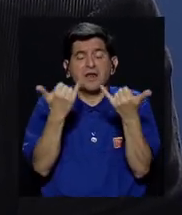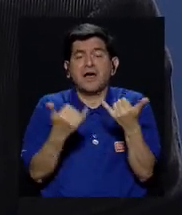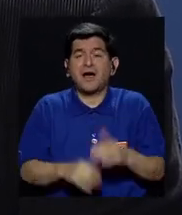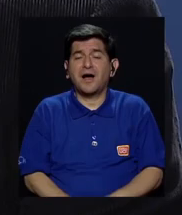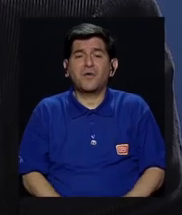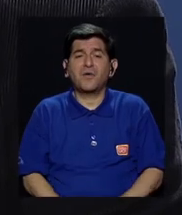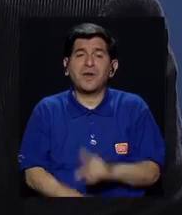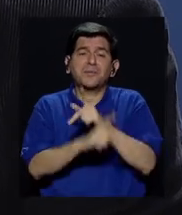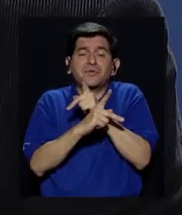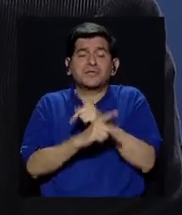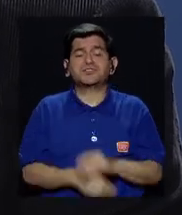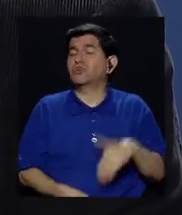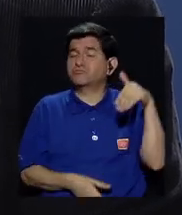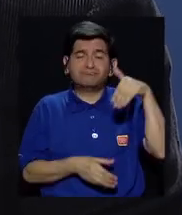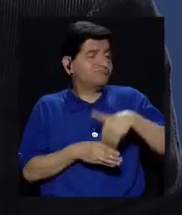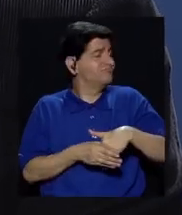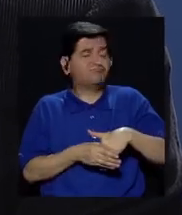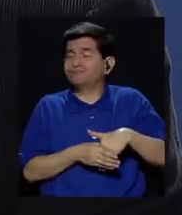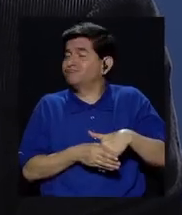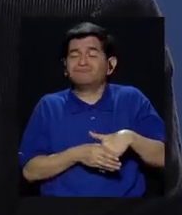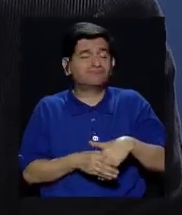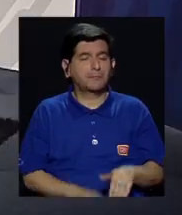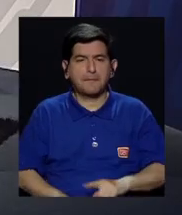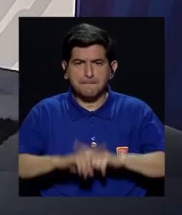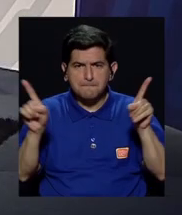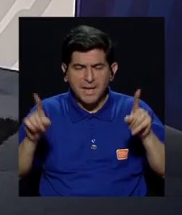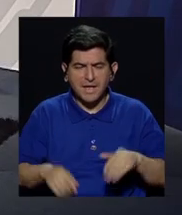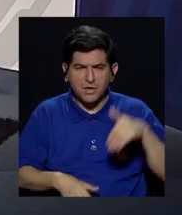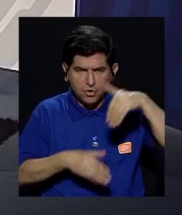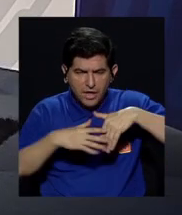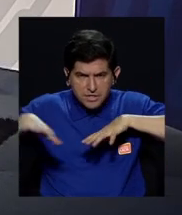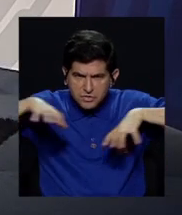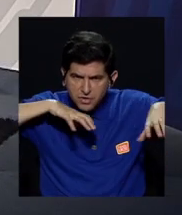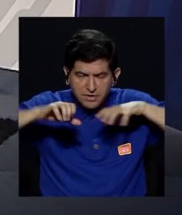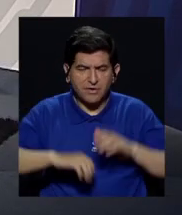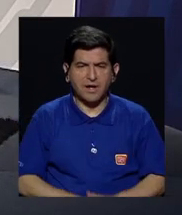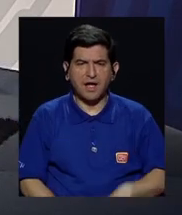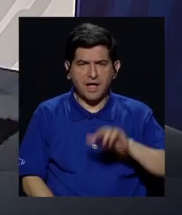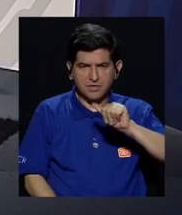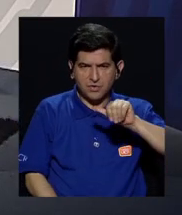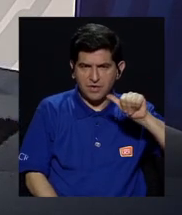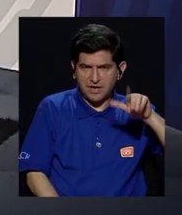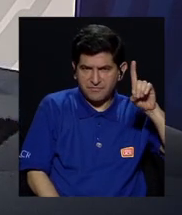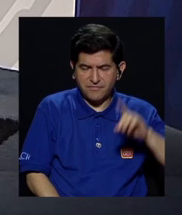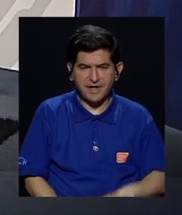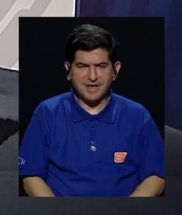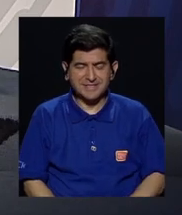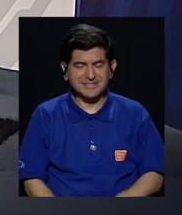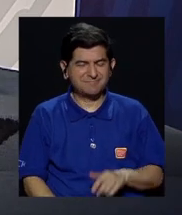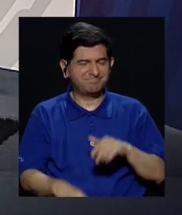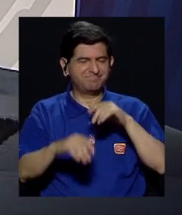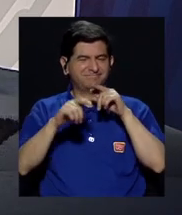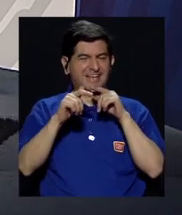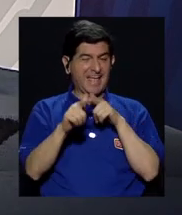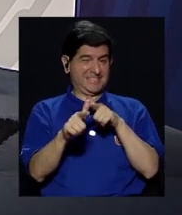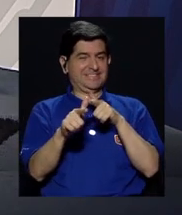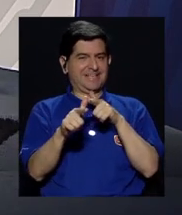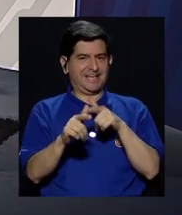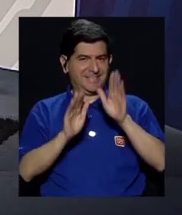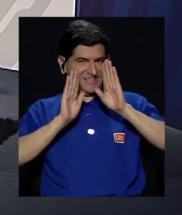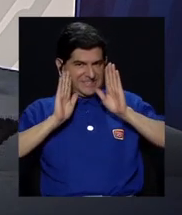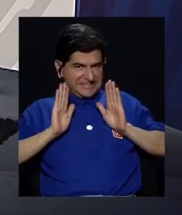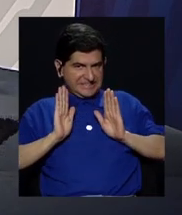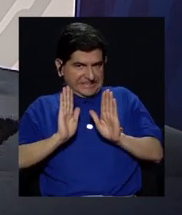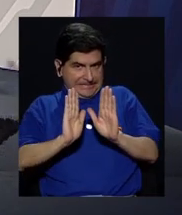se la dio el candidato no se va a meter sin embargo dentro del calor de esa convención antonio tal vez exageró el